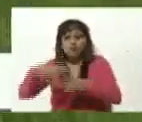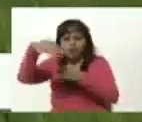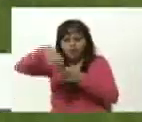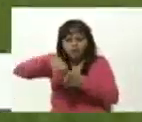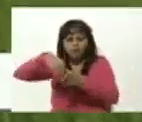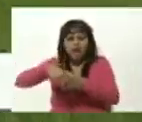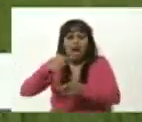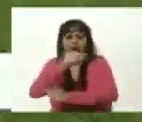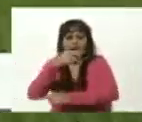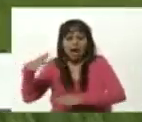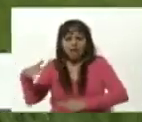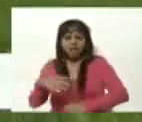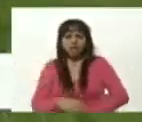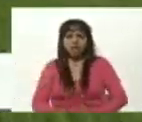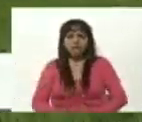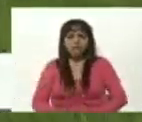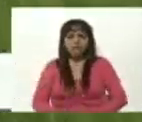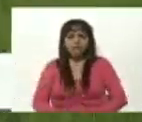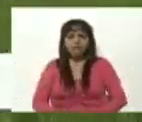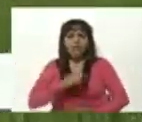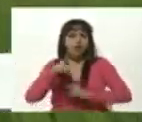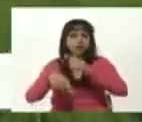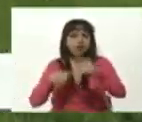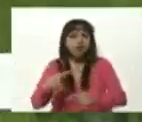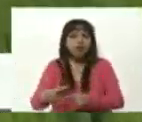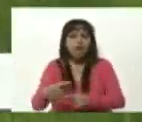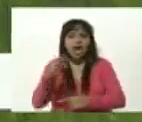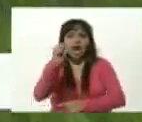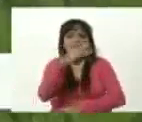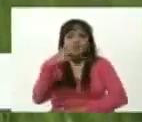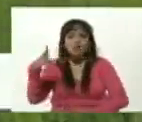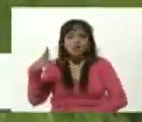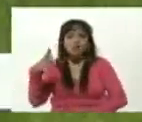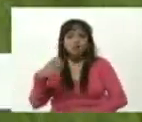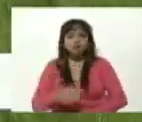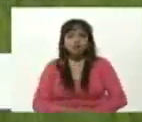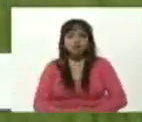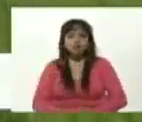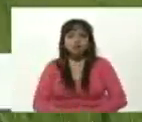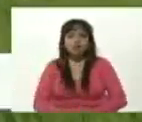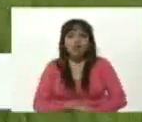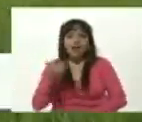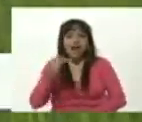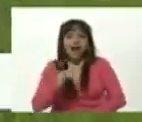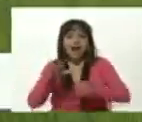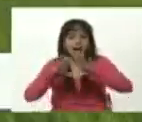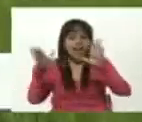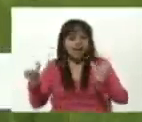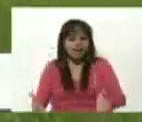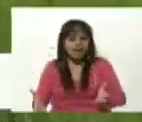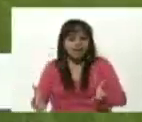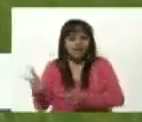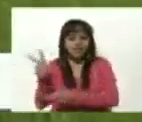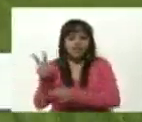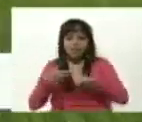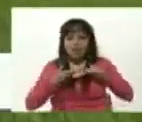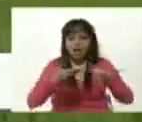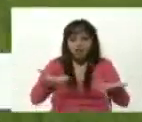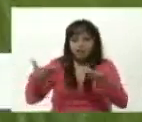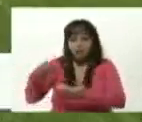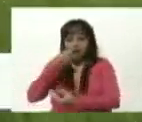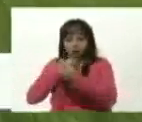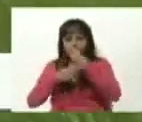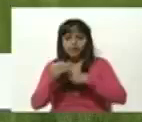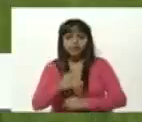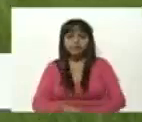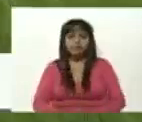en este momento. Se procesa en arroz blanco que a la final llega a toda la mesa de todos los venezolanos.